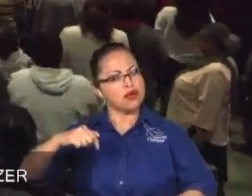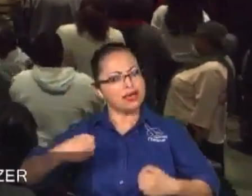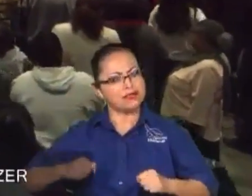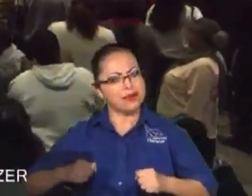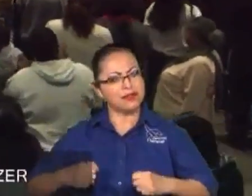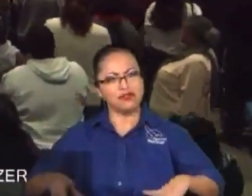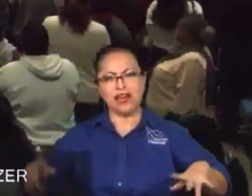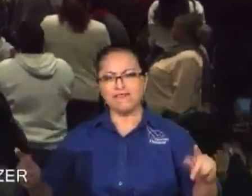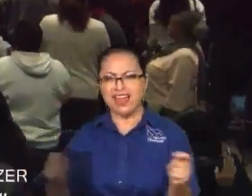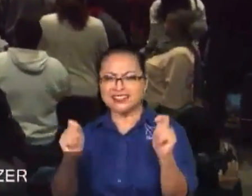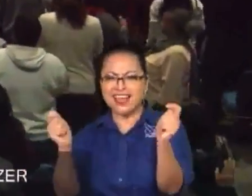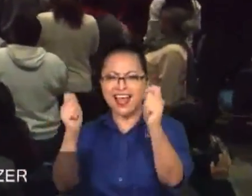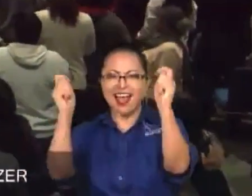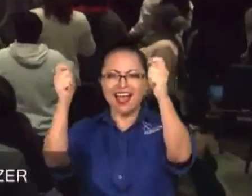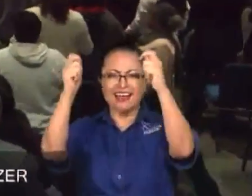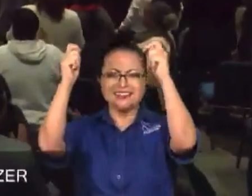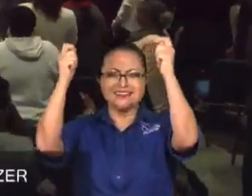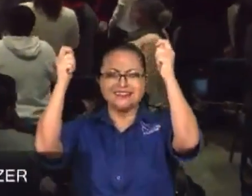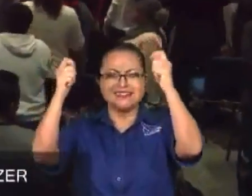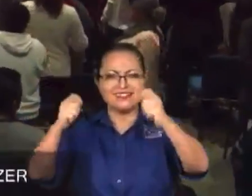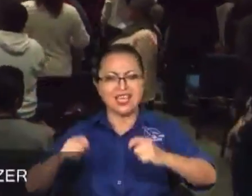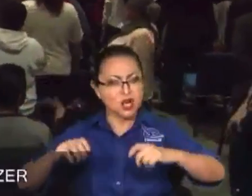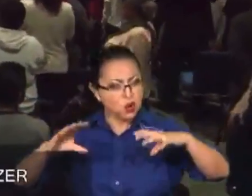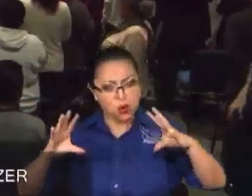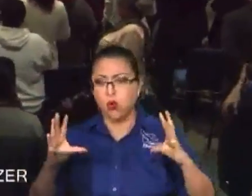hoy hacemos una fiesta.